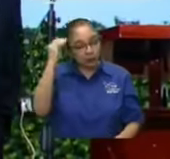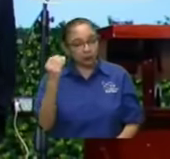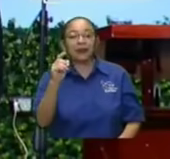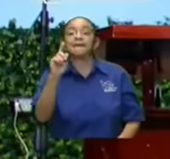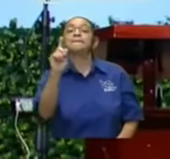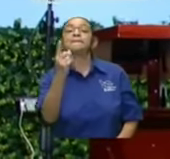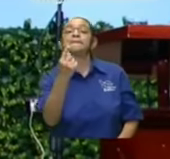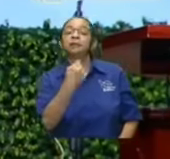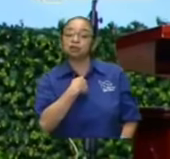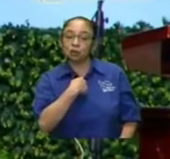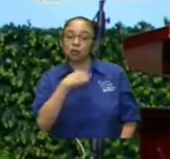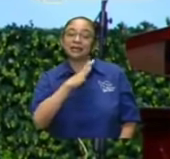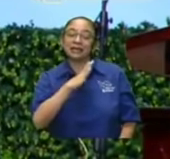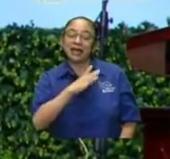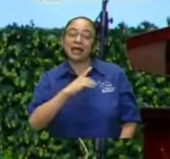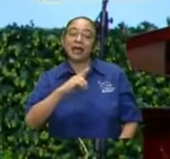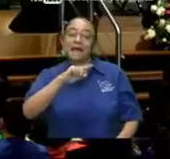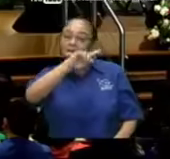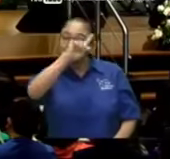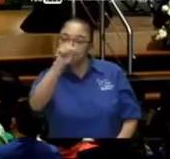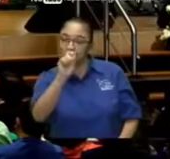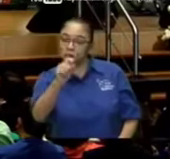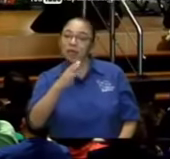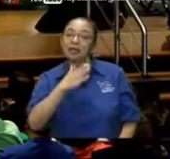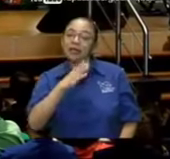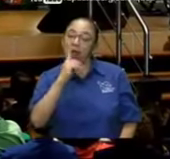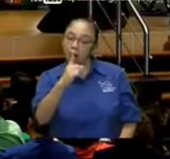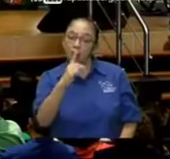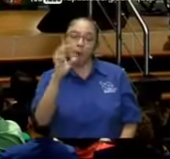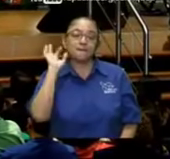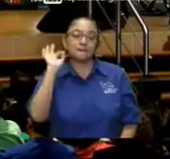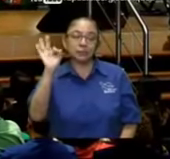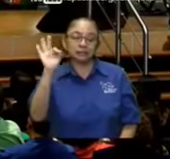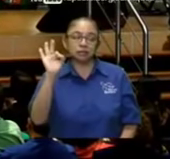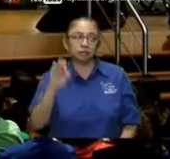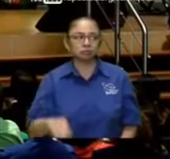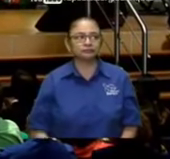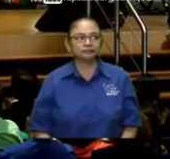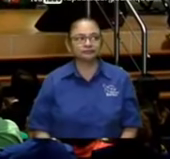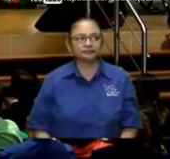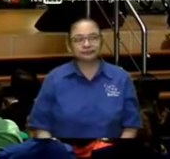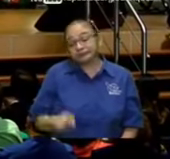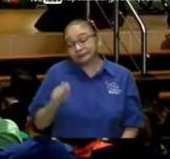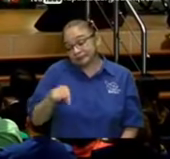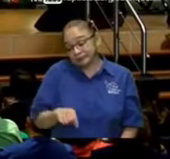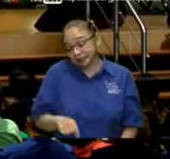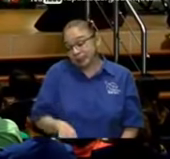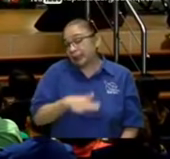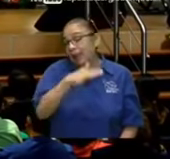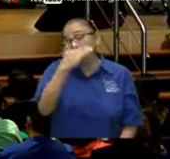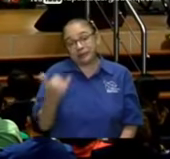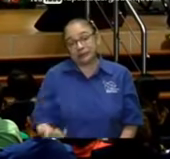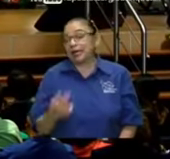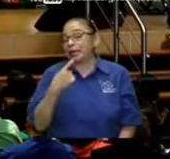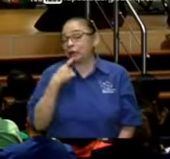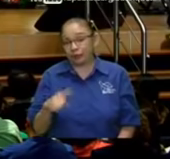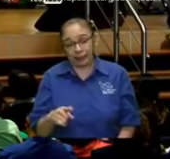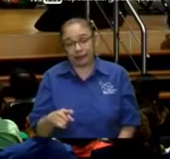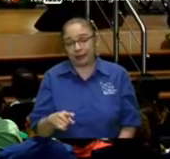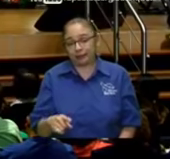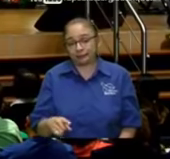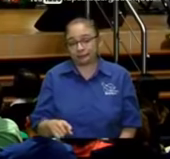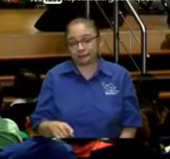que haber preguntado a mi pastor. Ahora ya lo dije. Qué emocionante, pero hay límites en